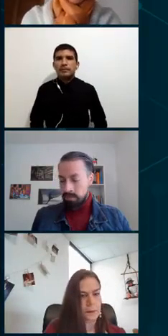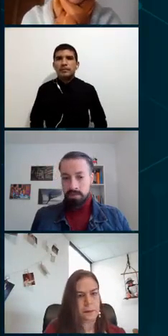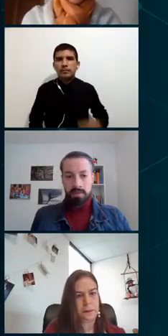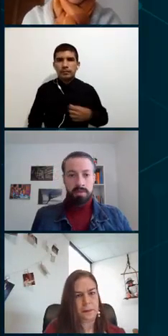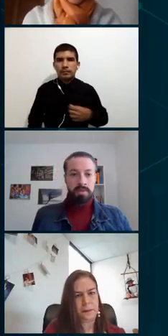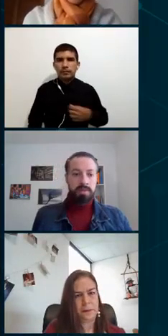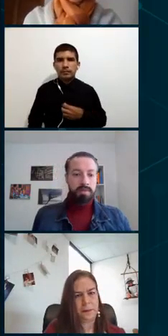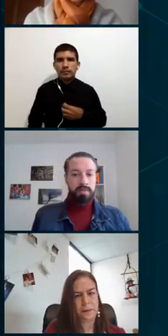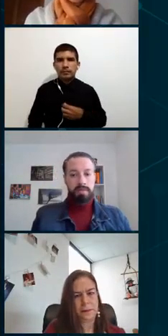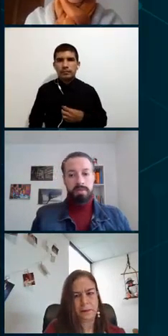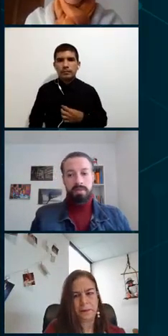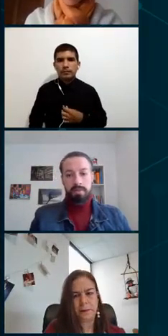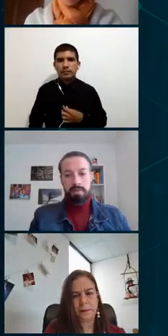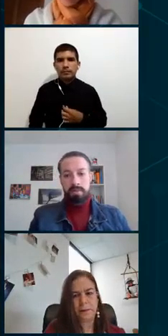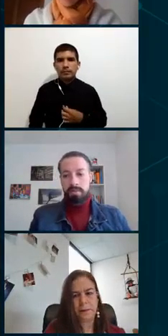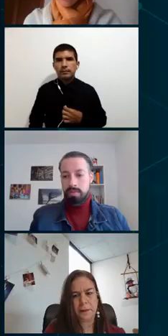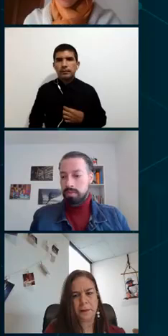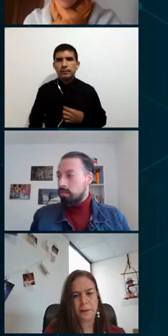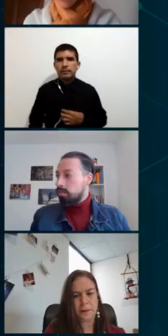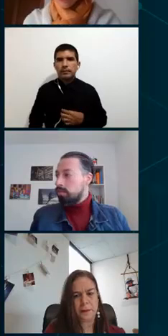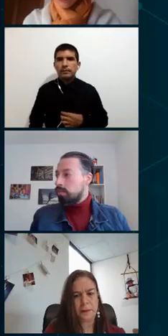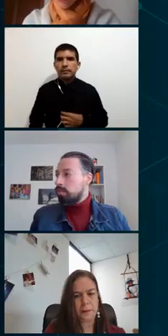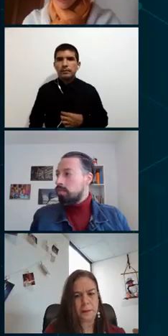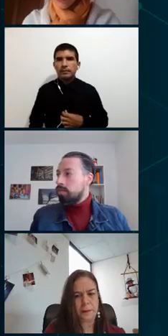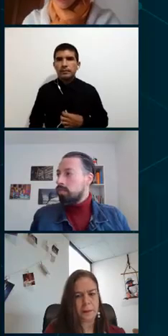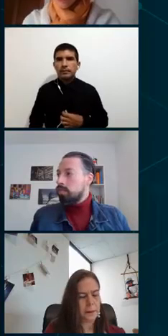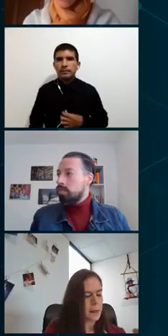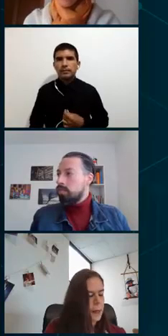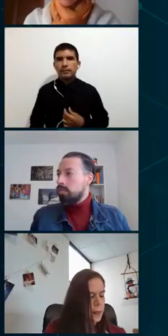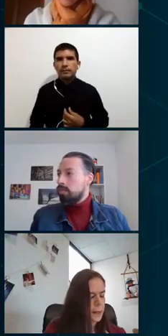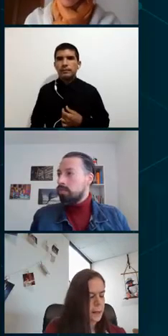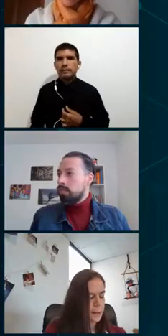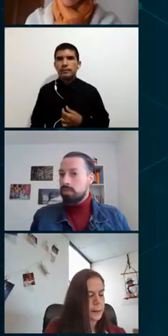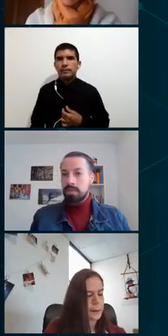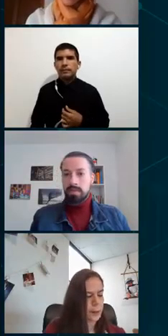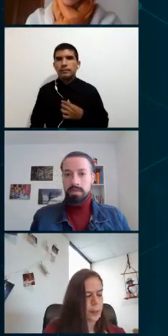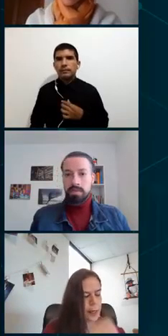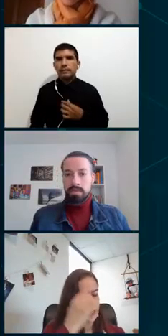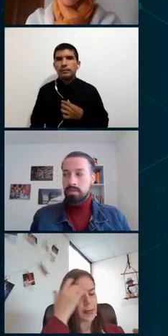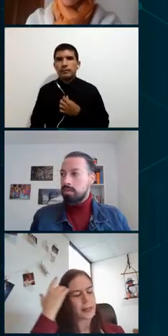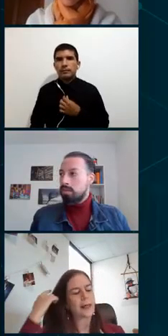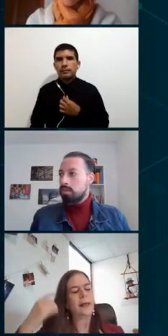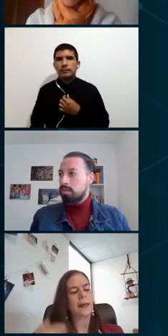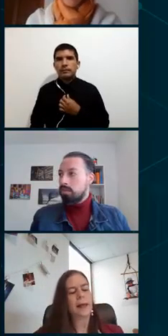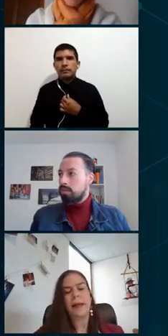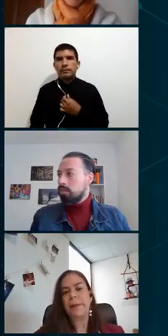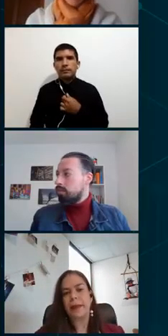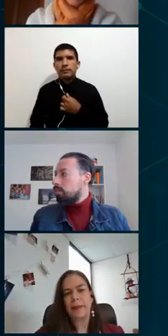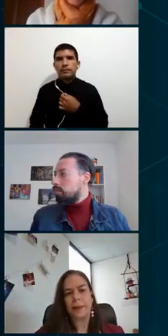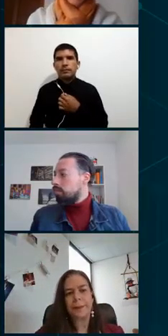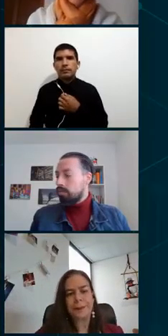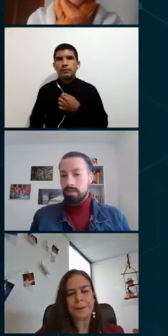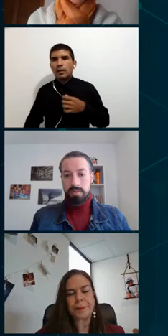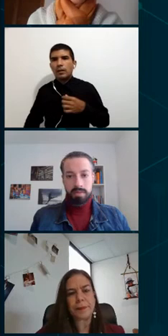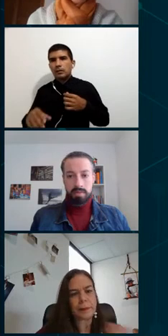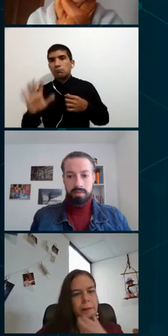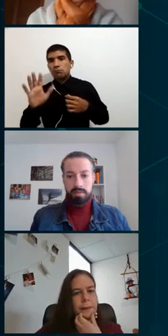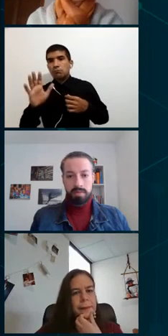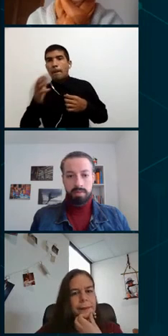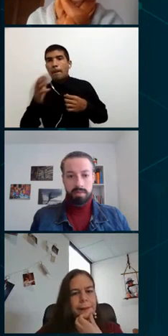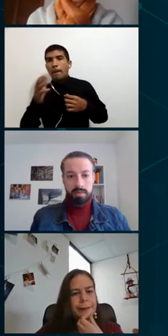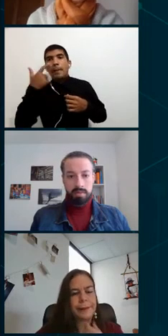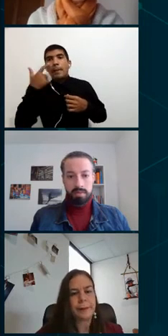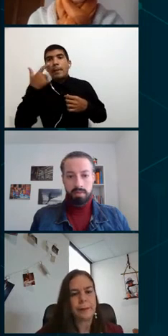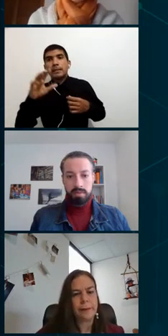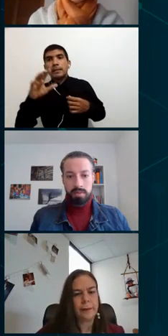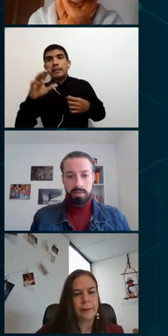¿Será que no les está funcionando? Miremos el chat. Sí, aquí dice que no le deja seguir el Menti. No le deja seguir en el Menti. Espérame,